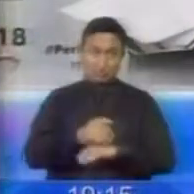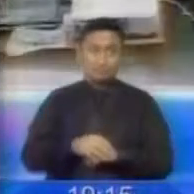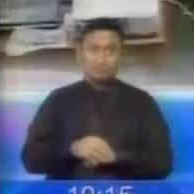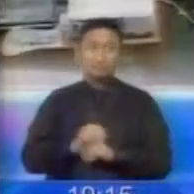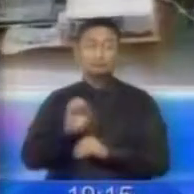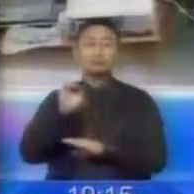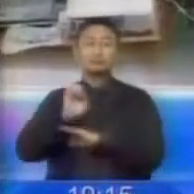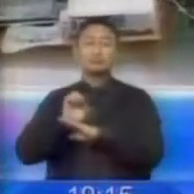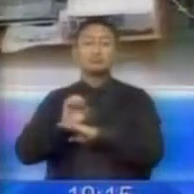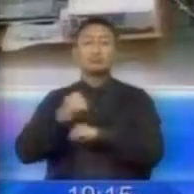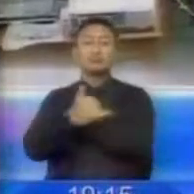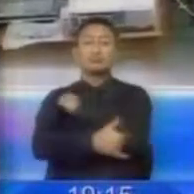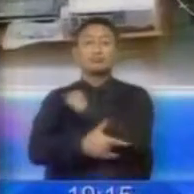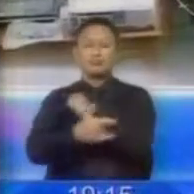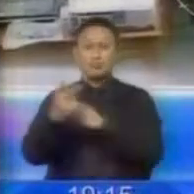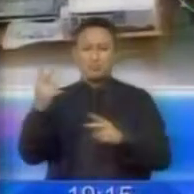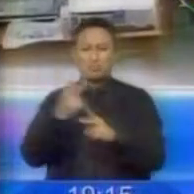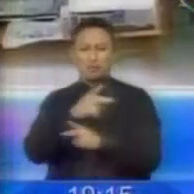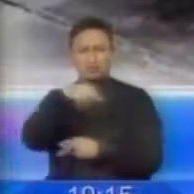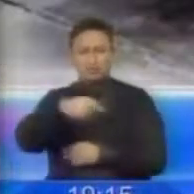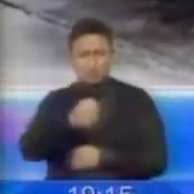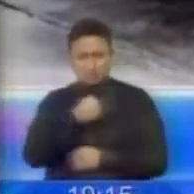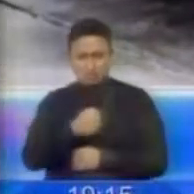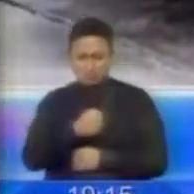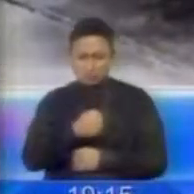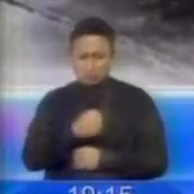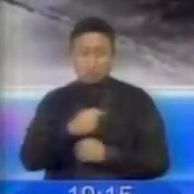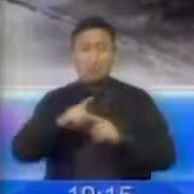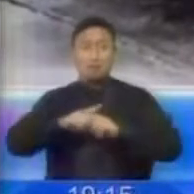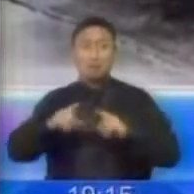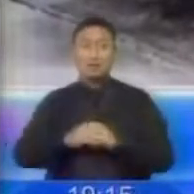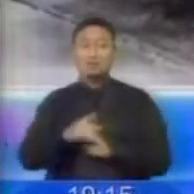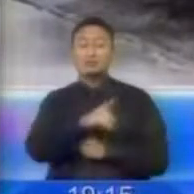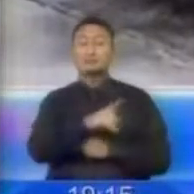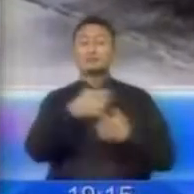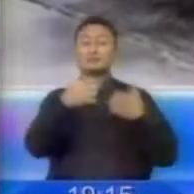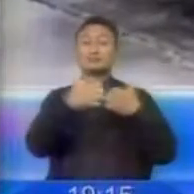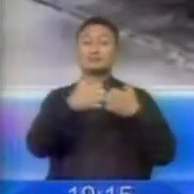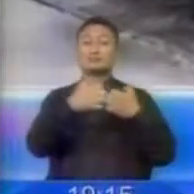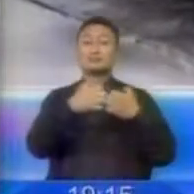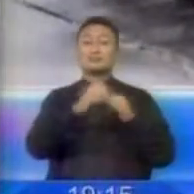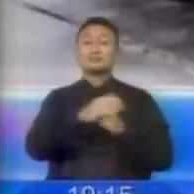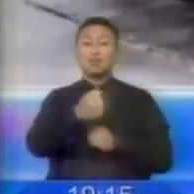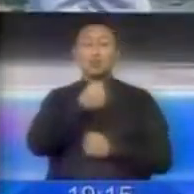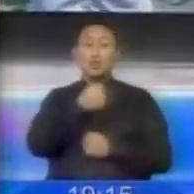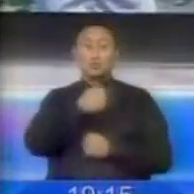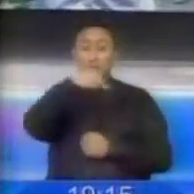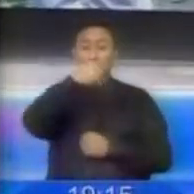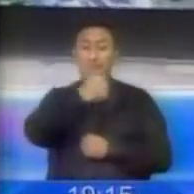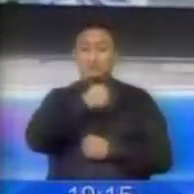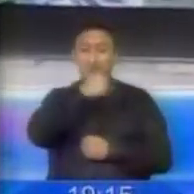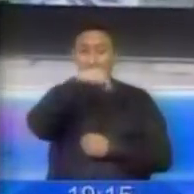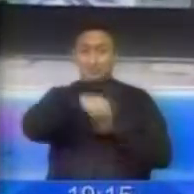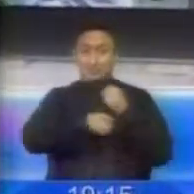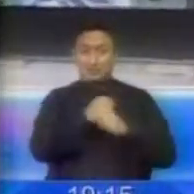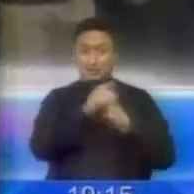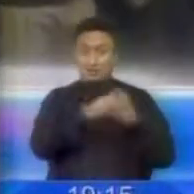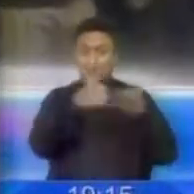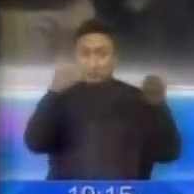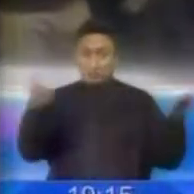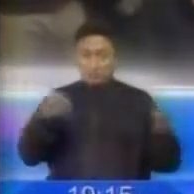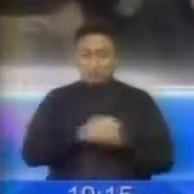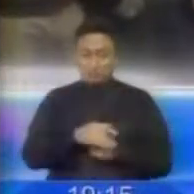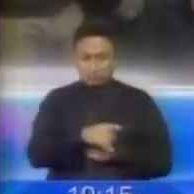considerado uno de los países peligrosos para ejercer el periodismo, pero el asesinato a los trabajadores de Diario El Comercio a inicios de este año puso sobre la mesa